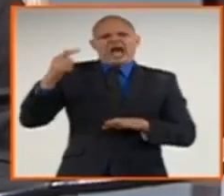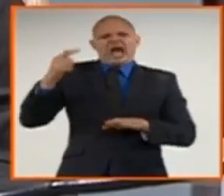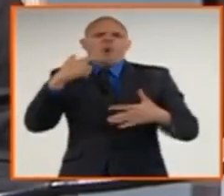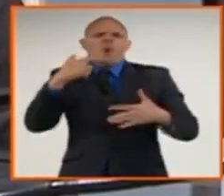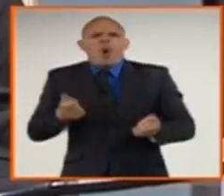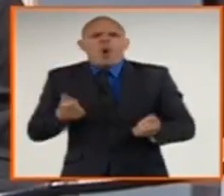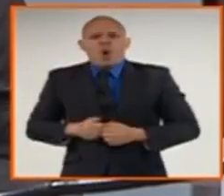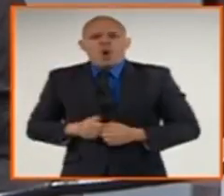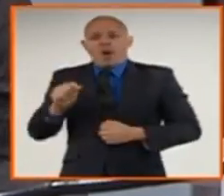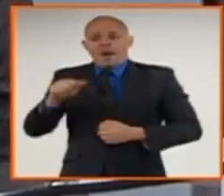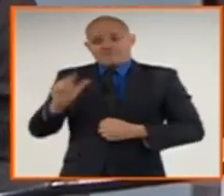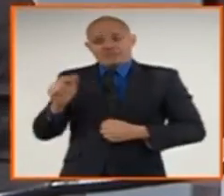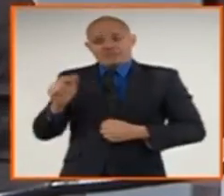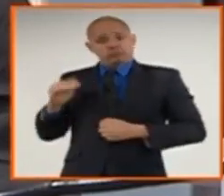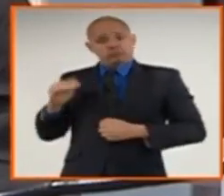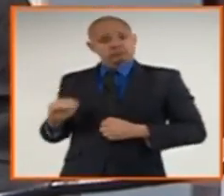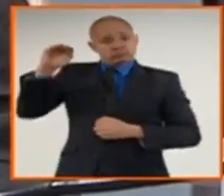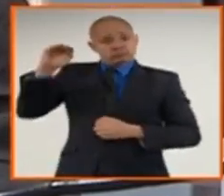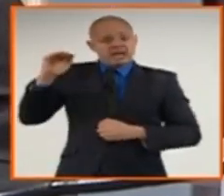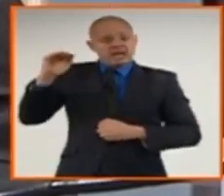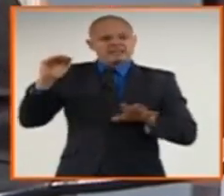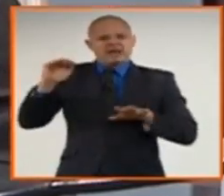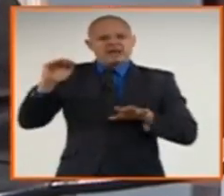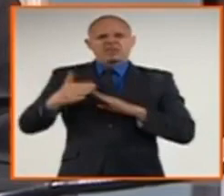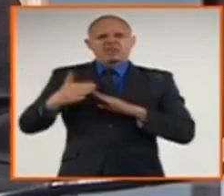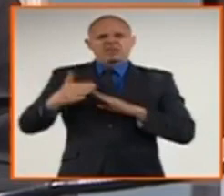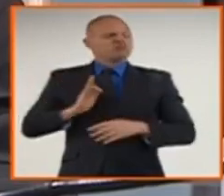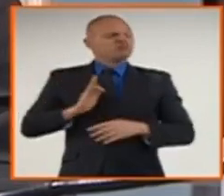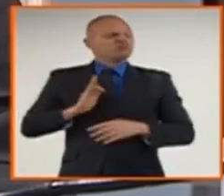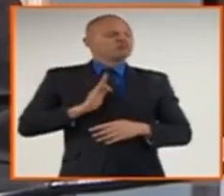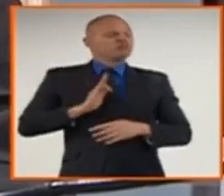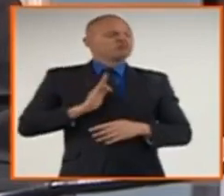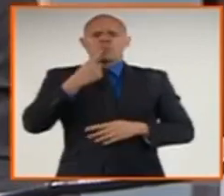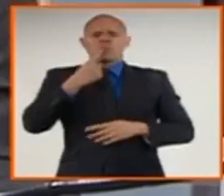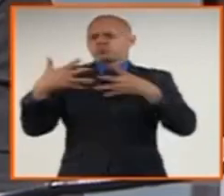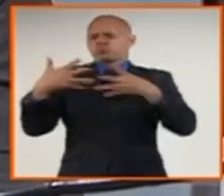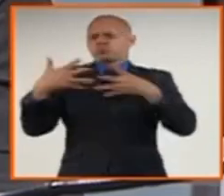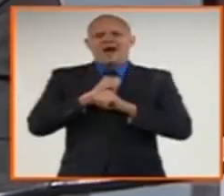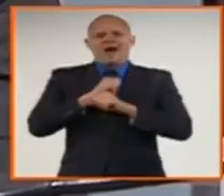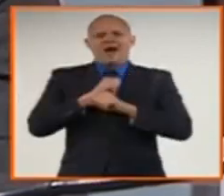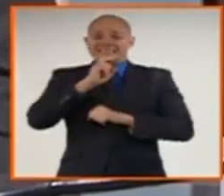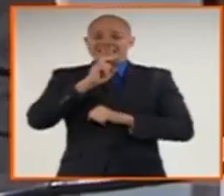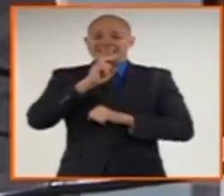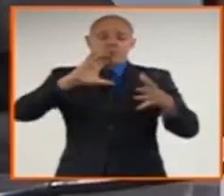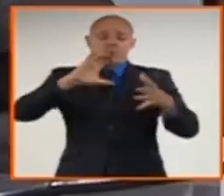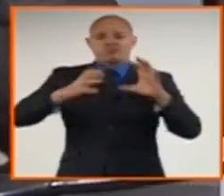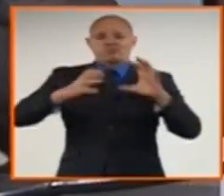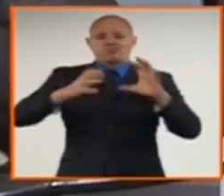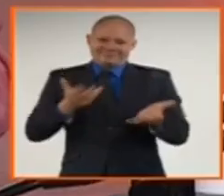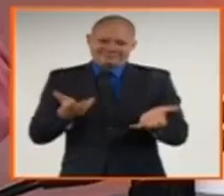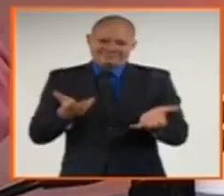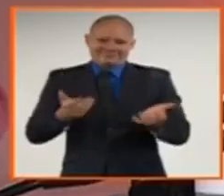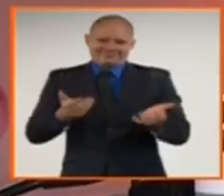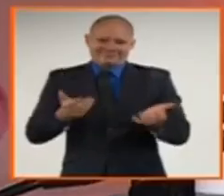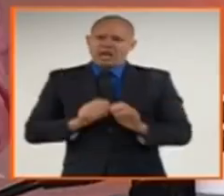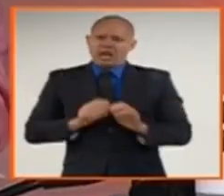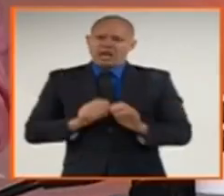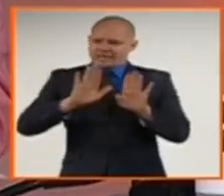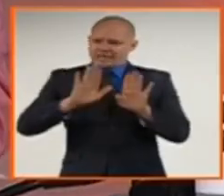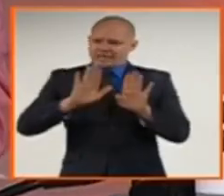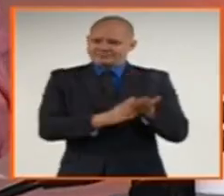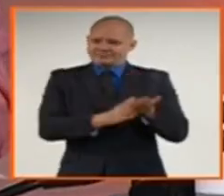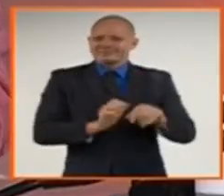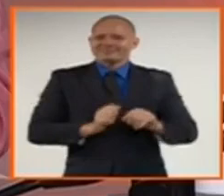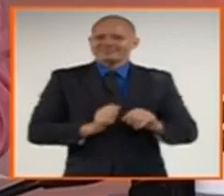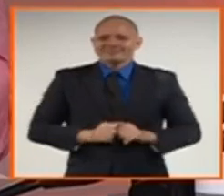de lo que ocurrió después con Omicron, quizás podemos... Vamos a hablar un poquito más adelante. Así lo vio el